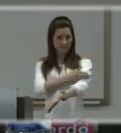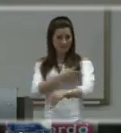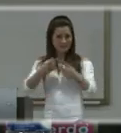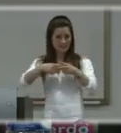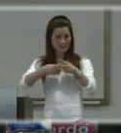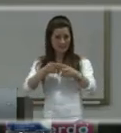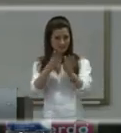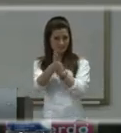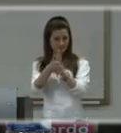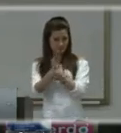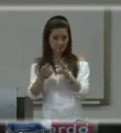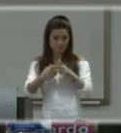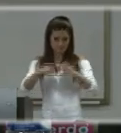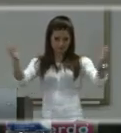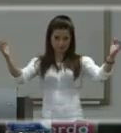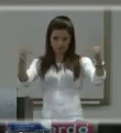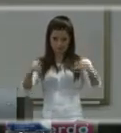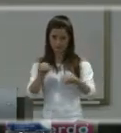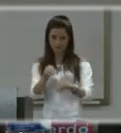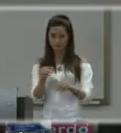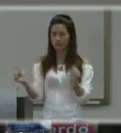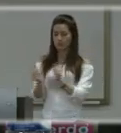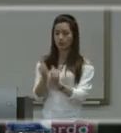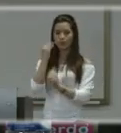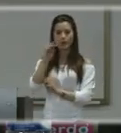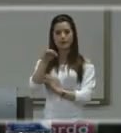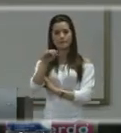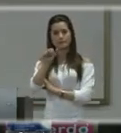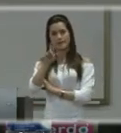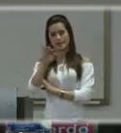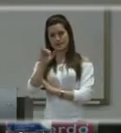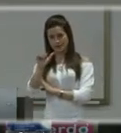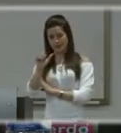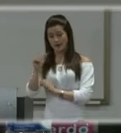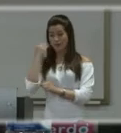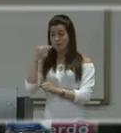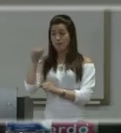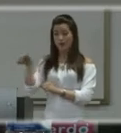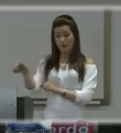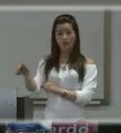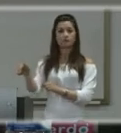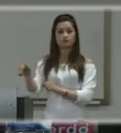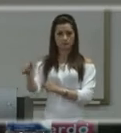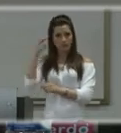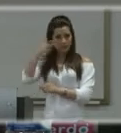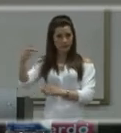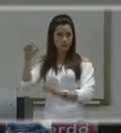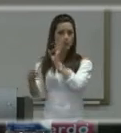hablando se realizaron con María Graciela Iglesias, que es una jueza,